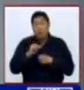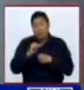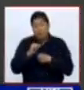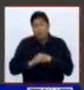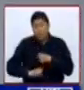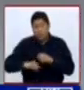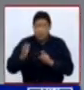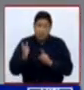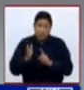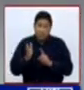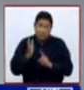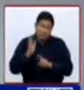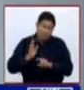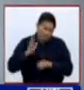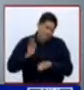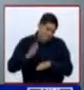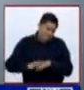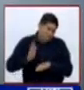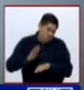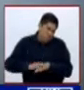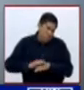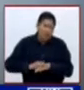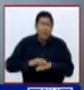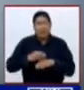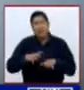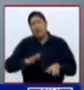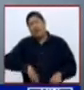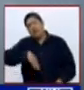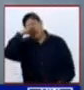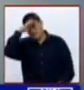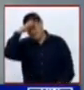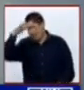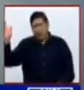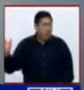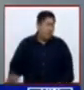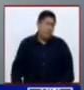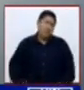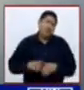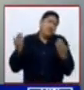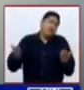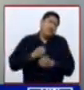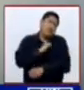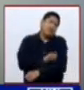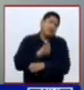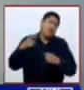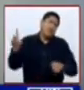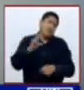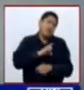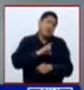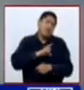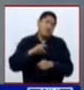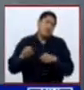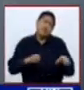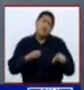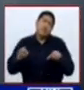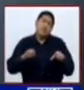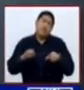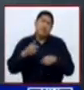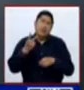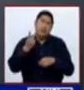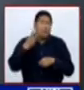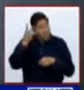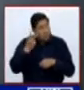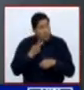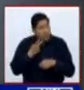se los ha maniatado. Pero bueno, ya están cansados de la inseguridad, están esperando que las autoridades, la policía haga algo al respecto. Y los papás ni